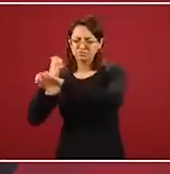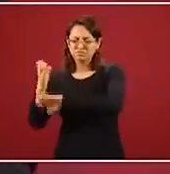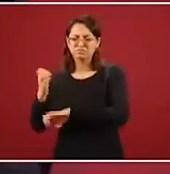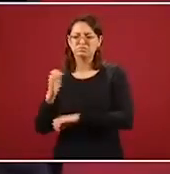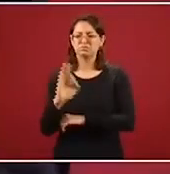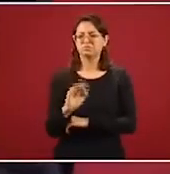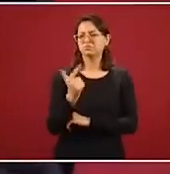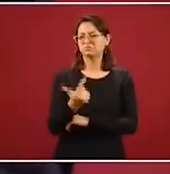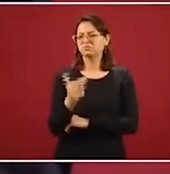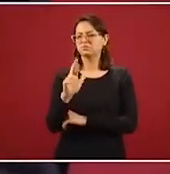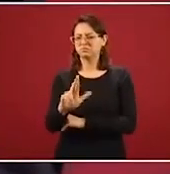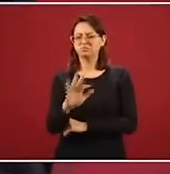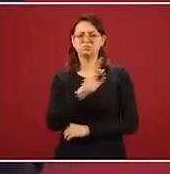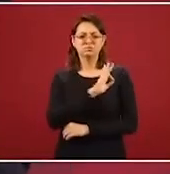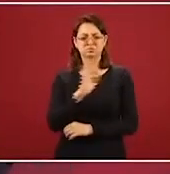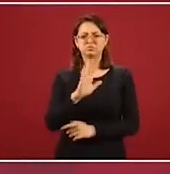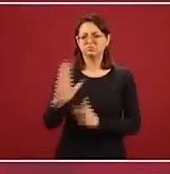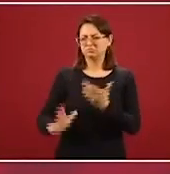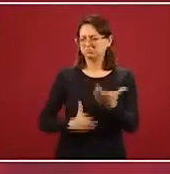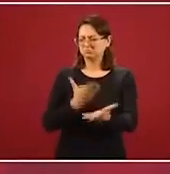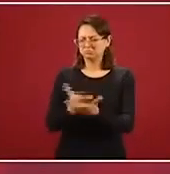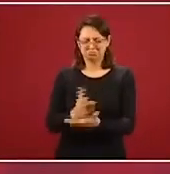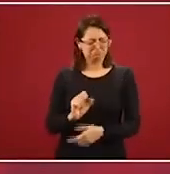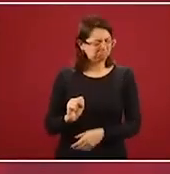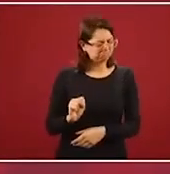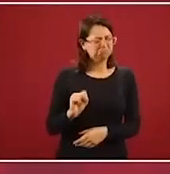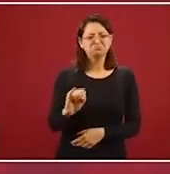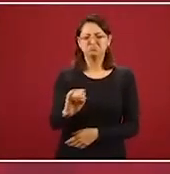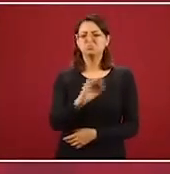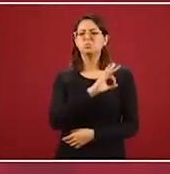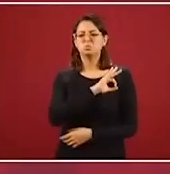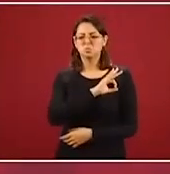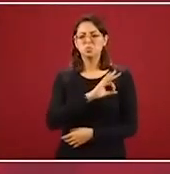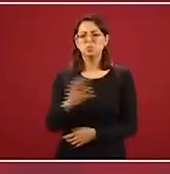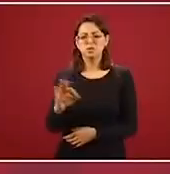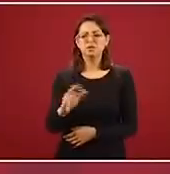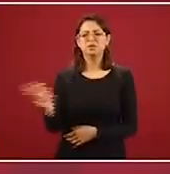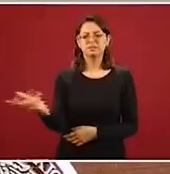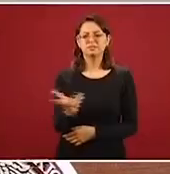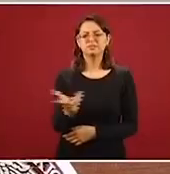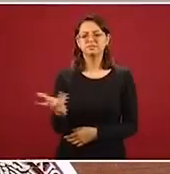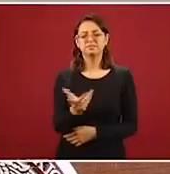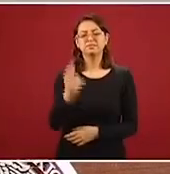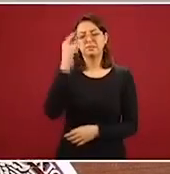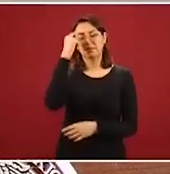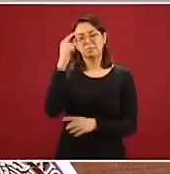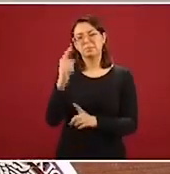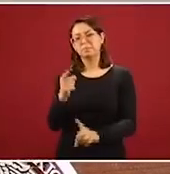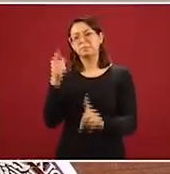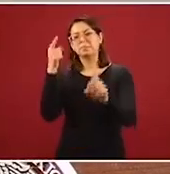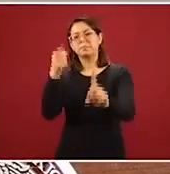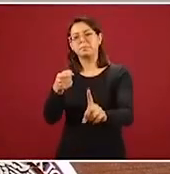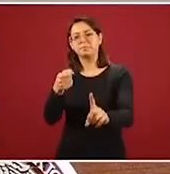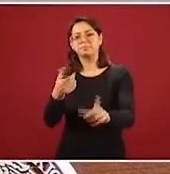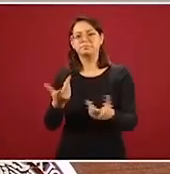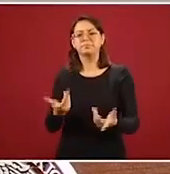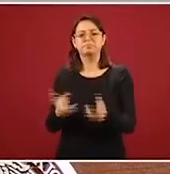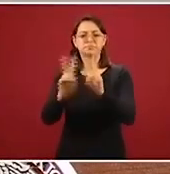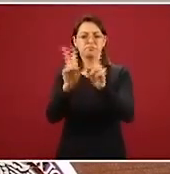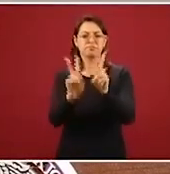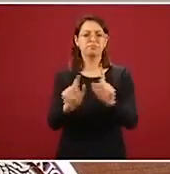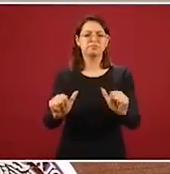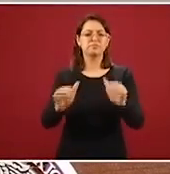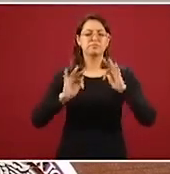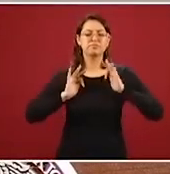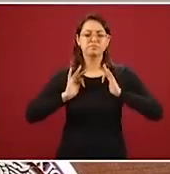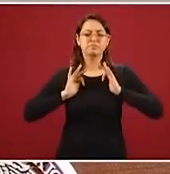general, y yo lo veo muy bien, y todo lo que se haga para conseguir la paz y la